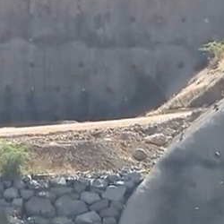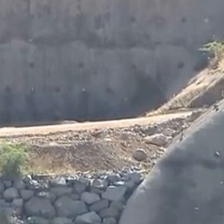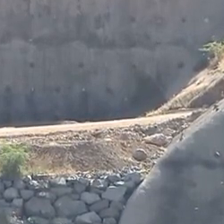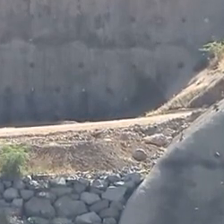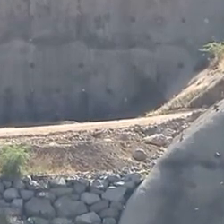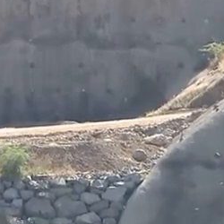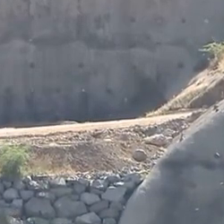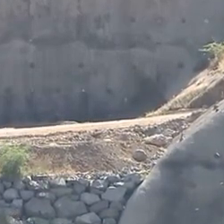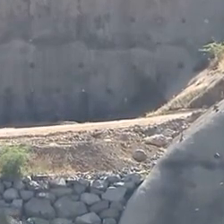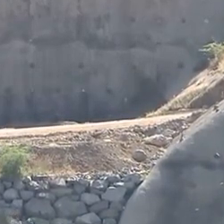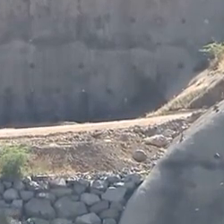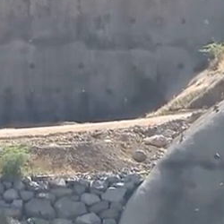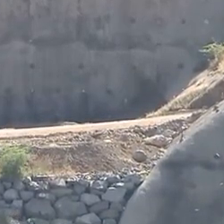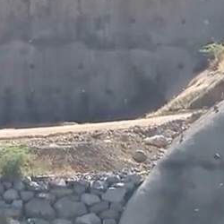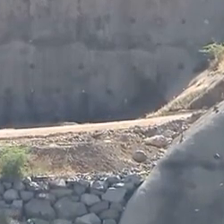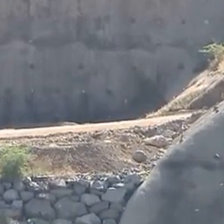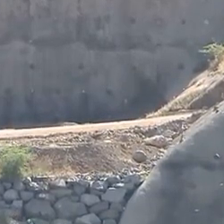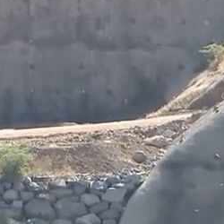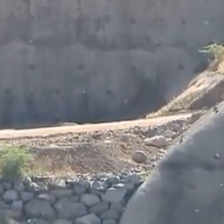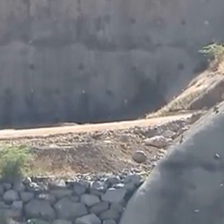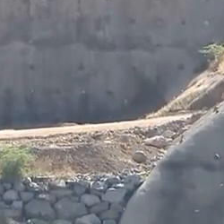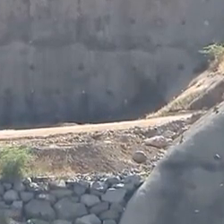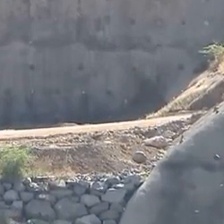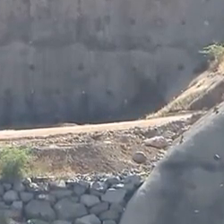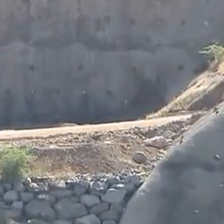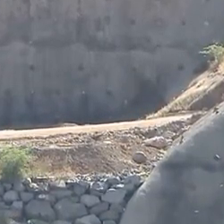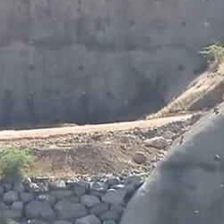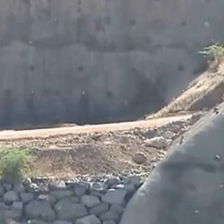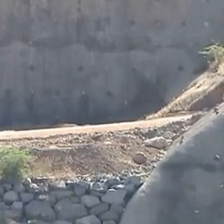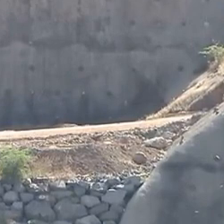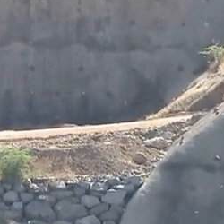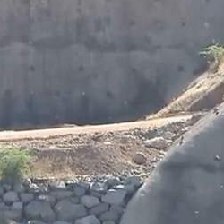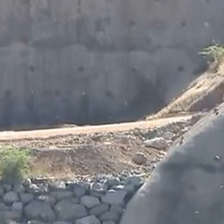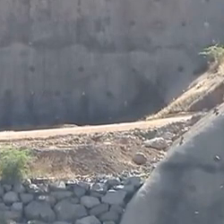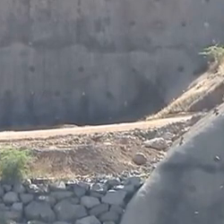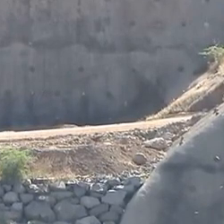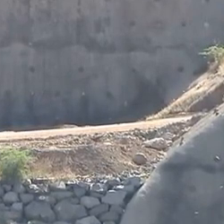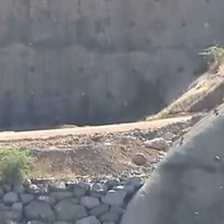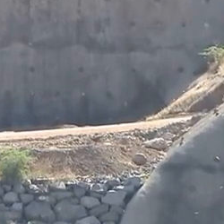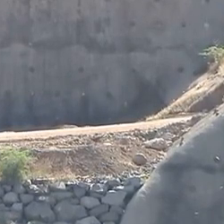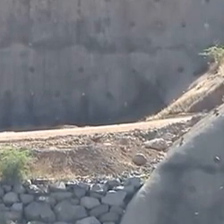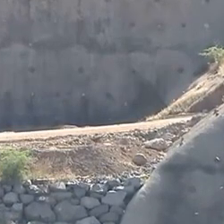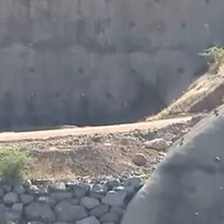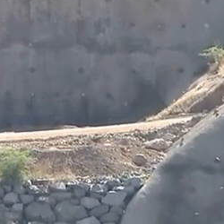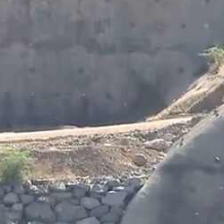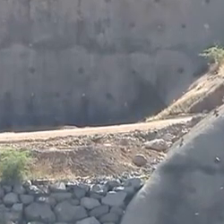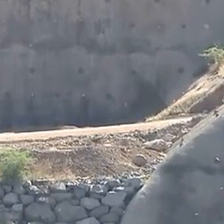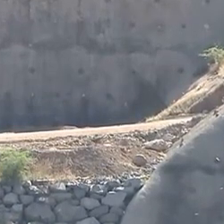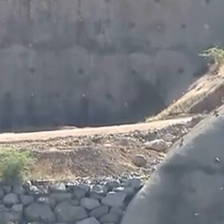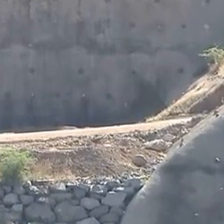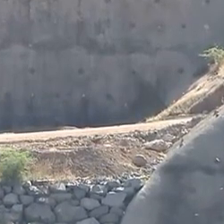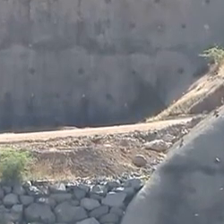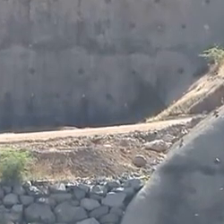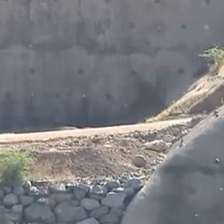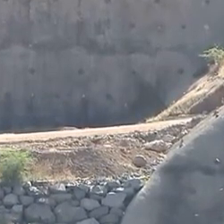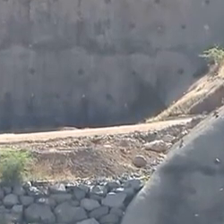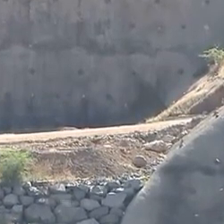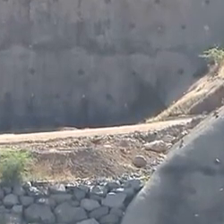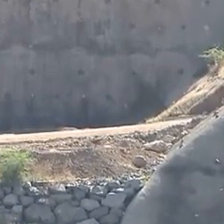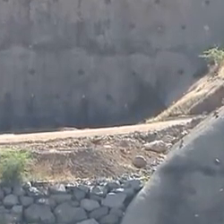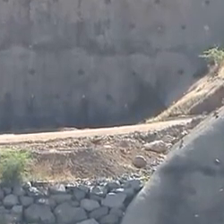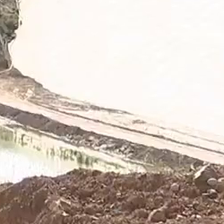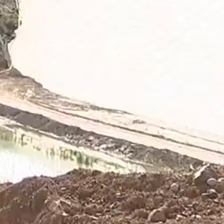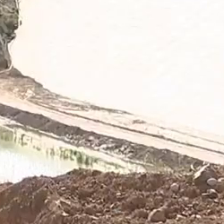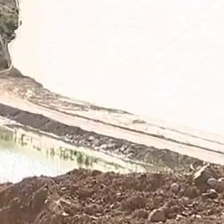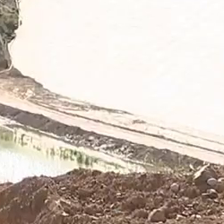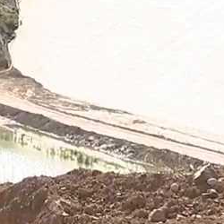portales tiene 16 metros de altura, lo que equivale a un edificio de 5 pisos. Ya la taguía aguas arriba, que es la que tienen ustedes